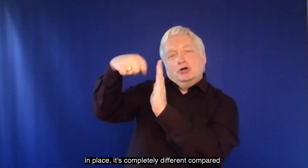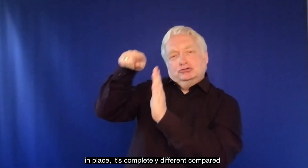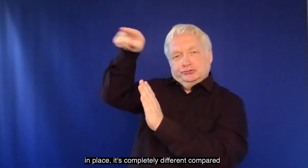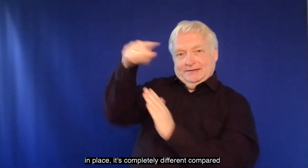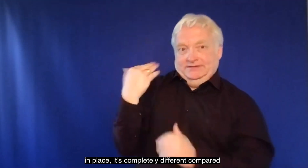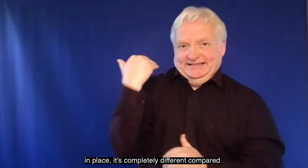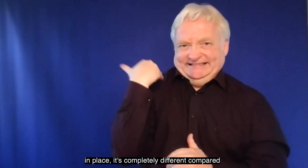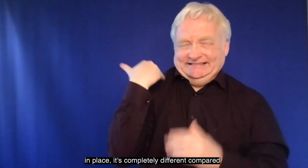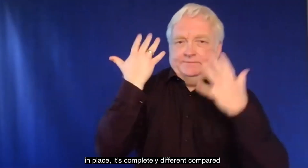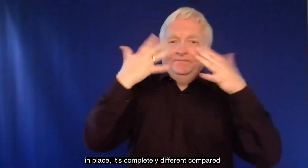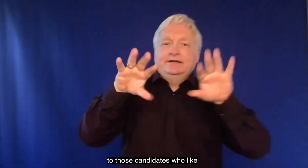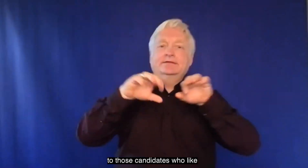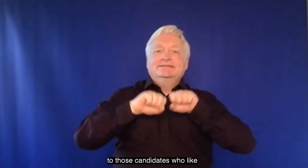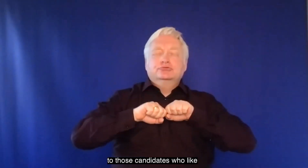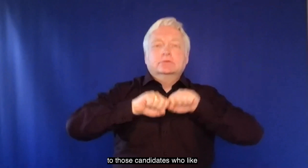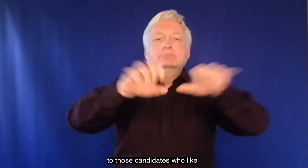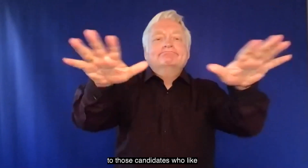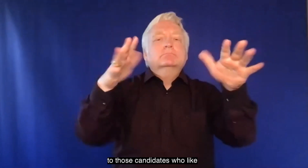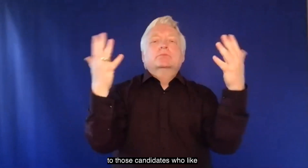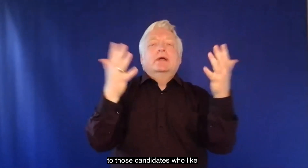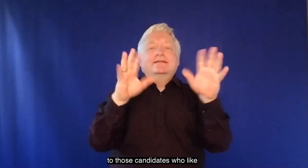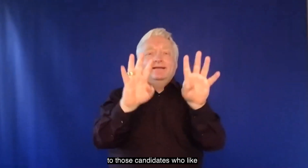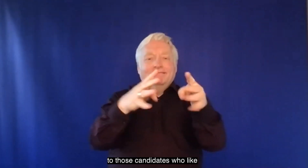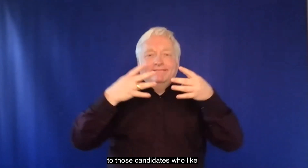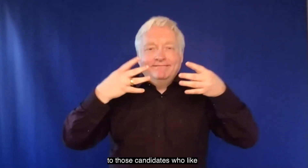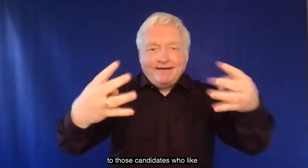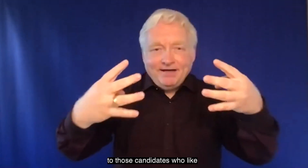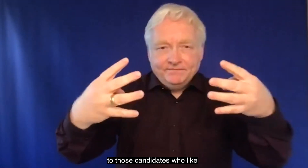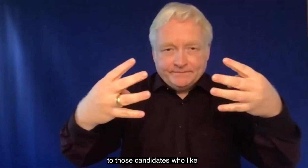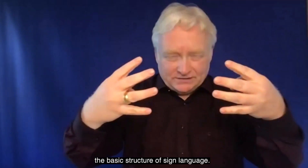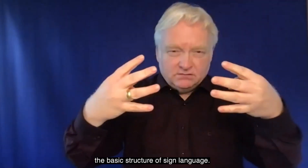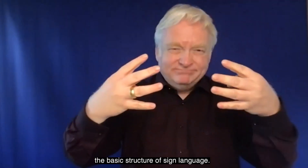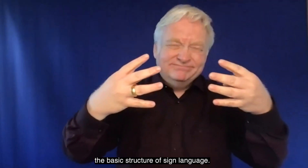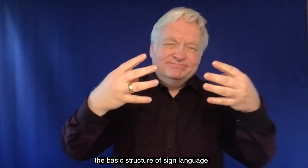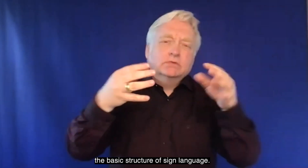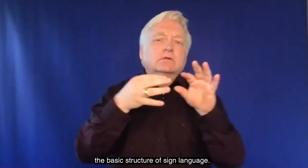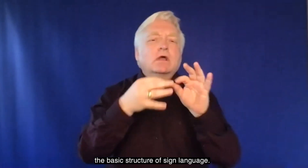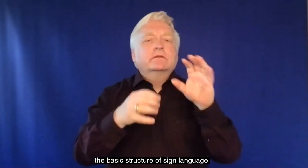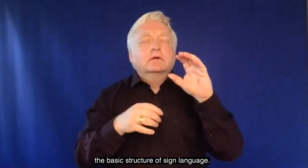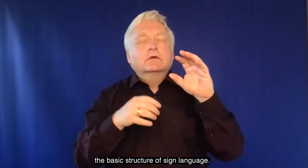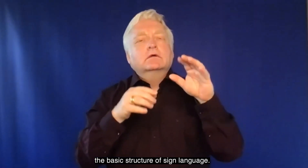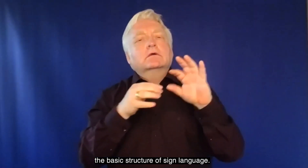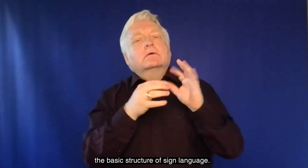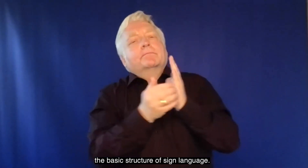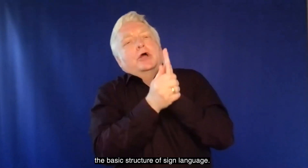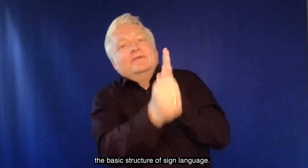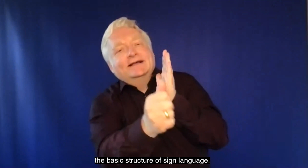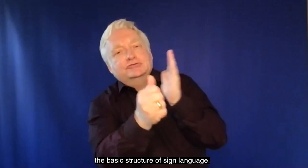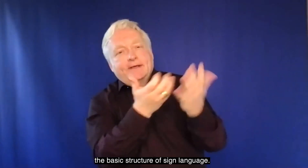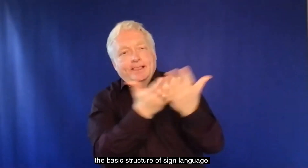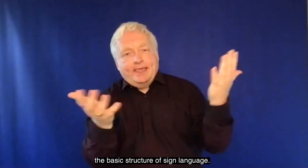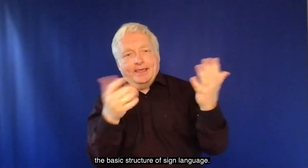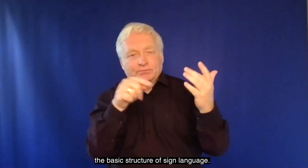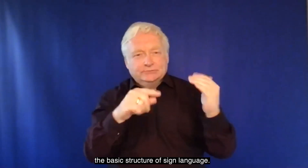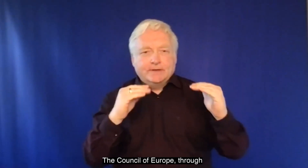formación previa y un conocimiento de la lengua de signos. El Consejo de Europa a través de su centro y el